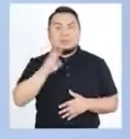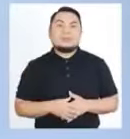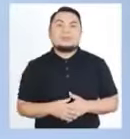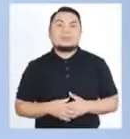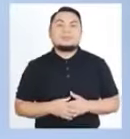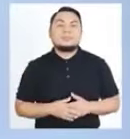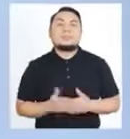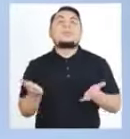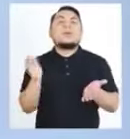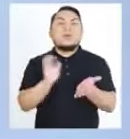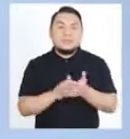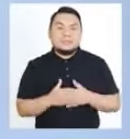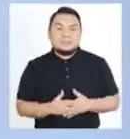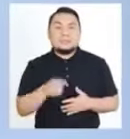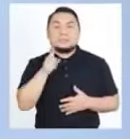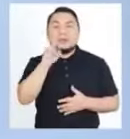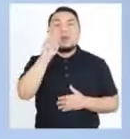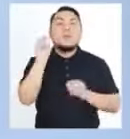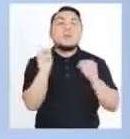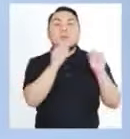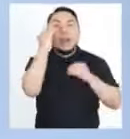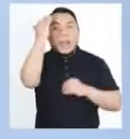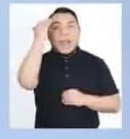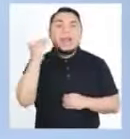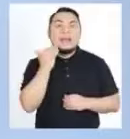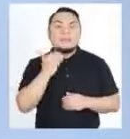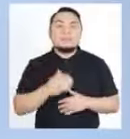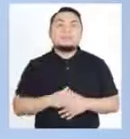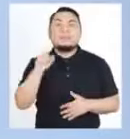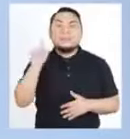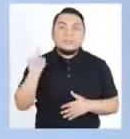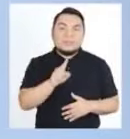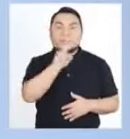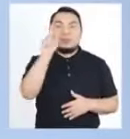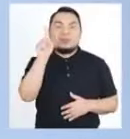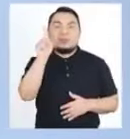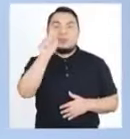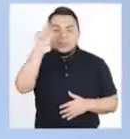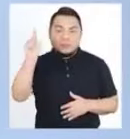1 y 2. Una vez más, ahora 2 movimientos de cabeza.